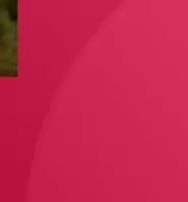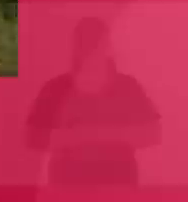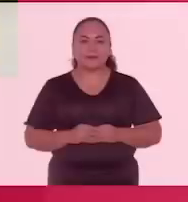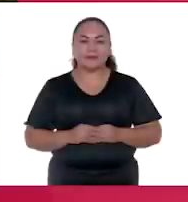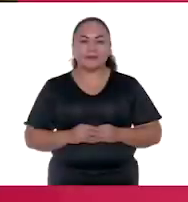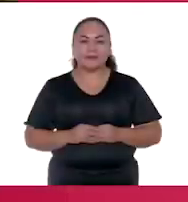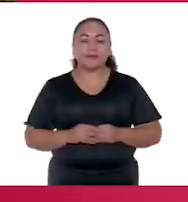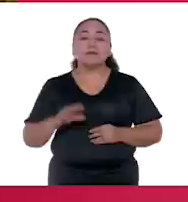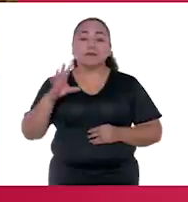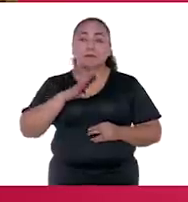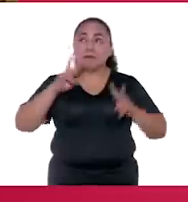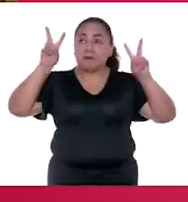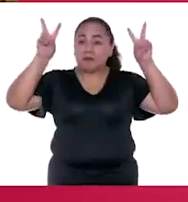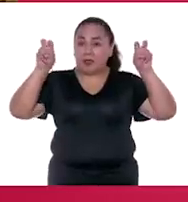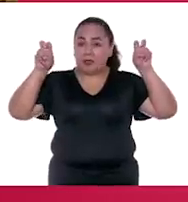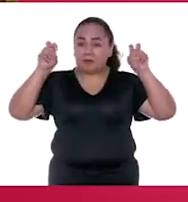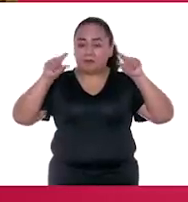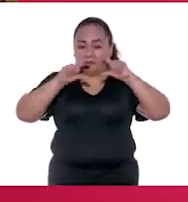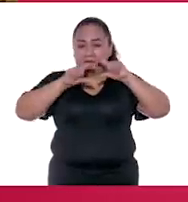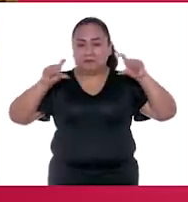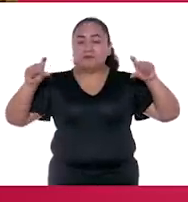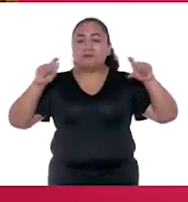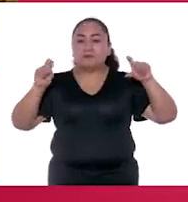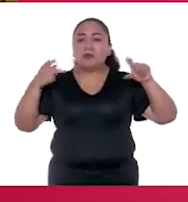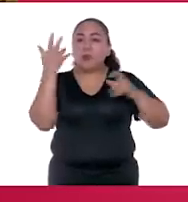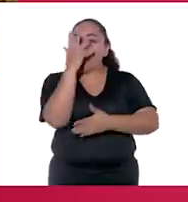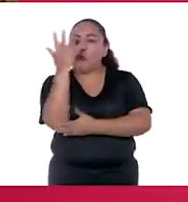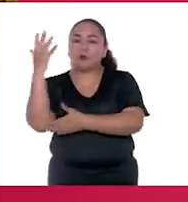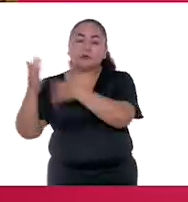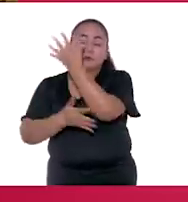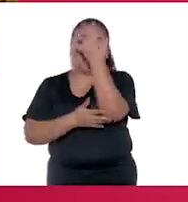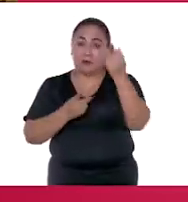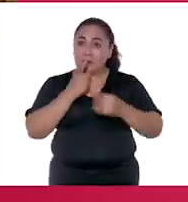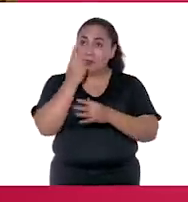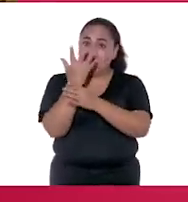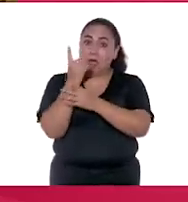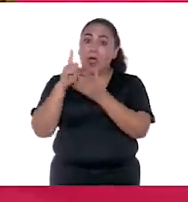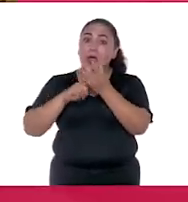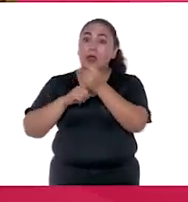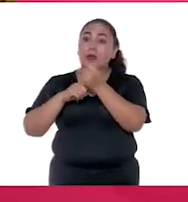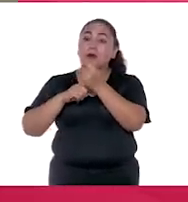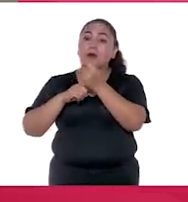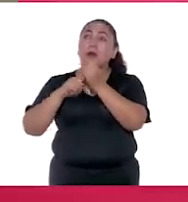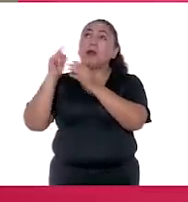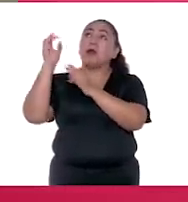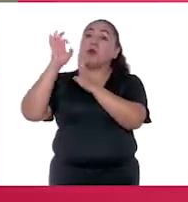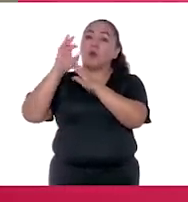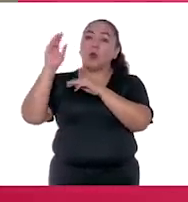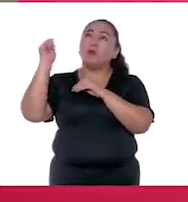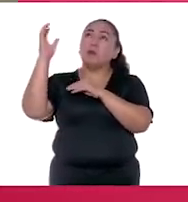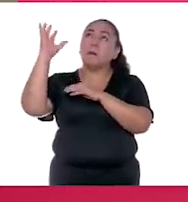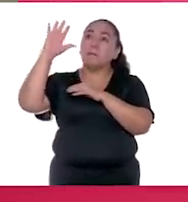Existe un viejo dicho de los bosques siberianos que dice que cuando un piñón cae, el águila lo ve,